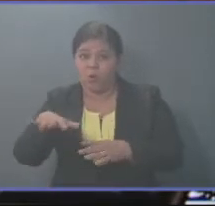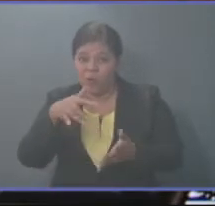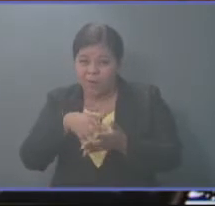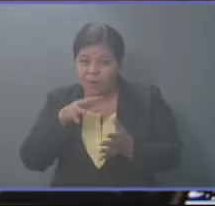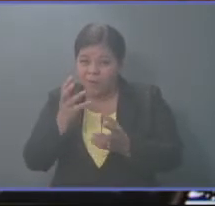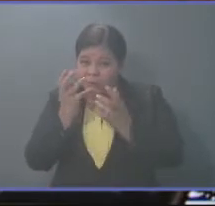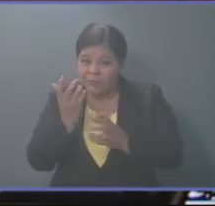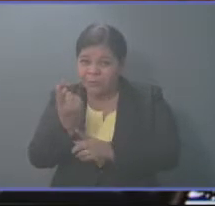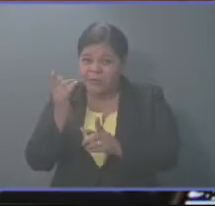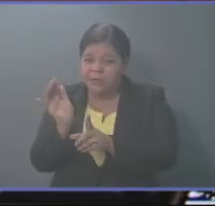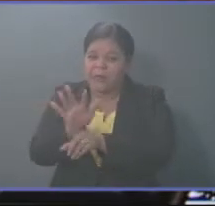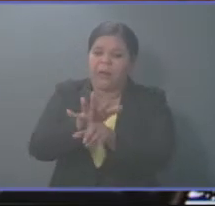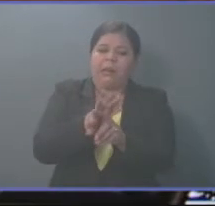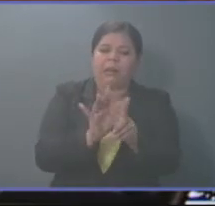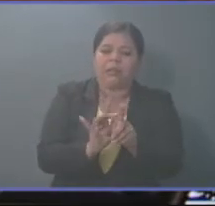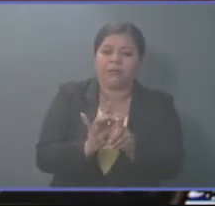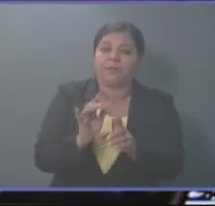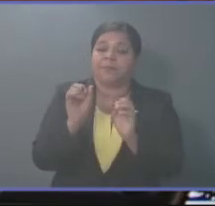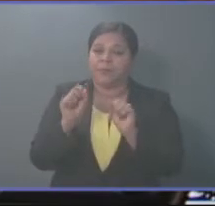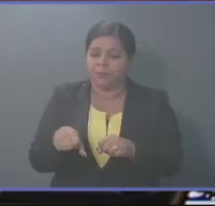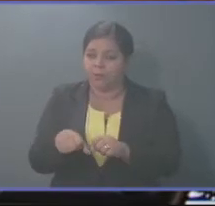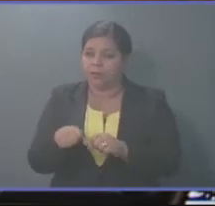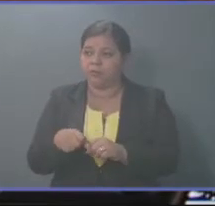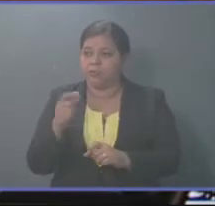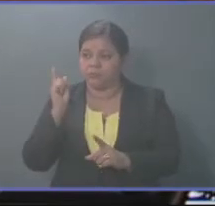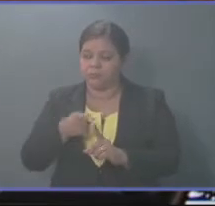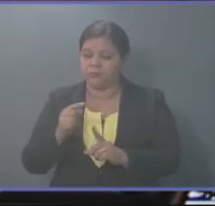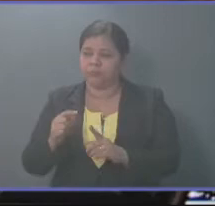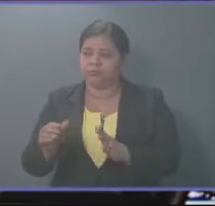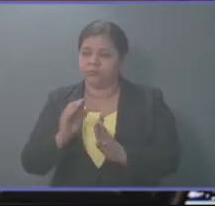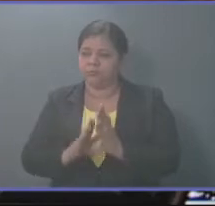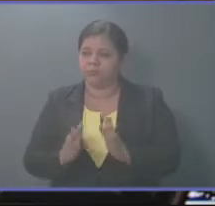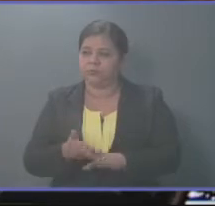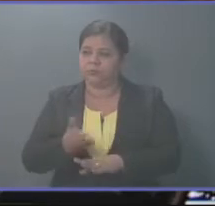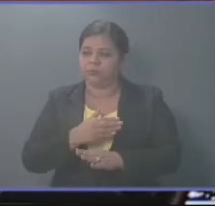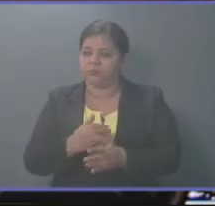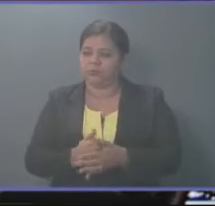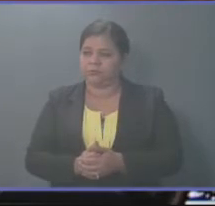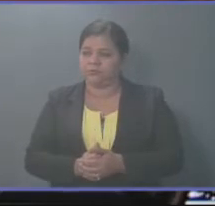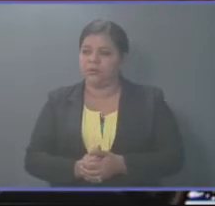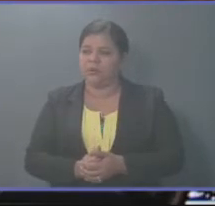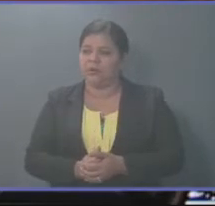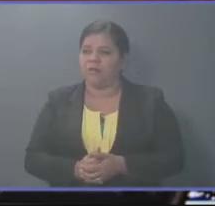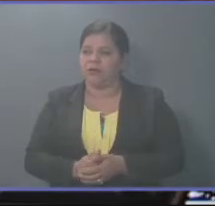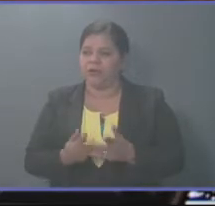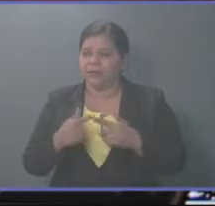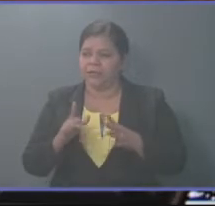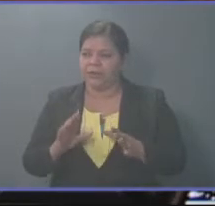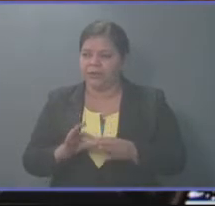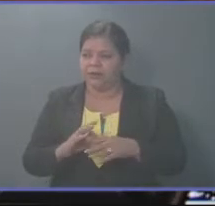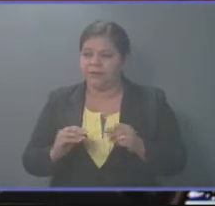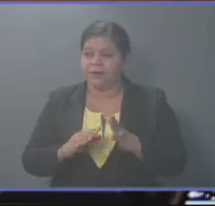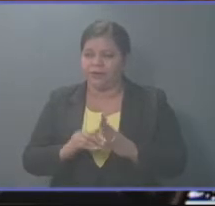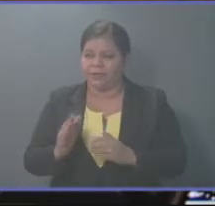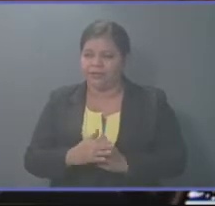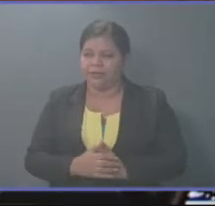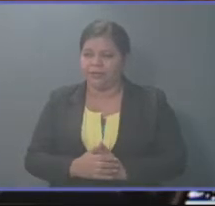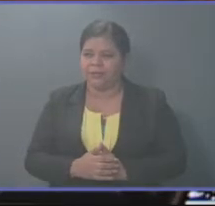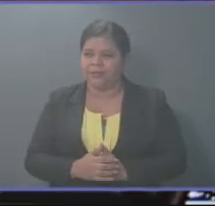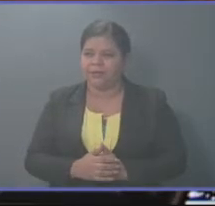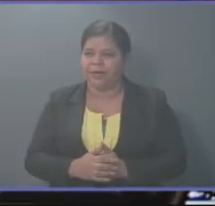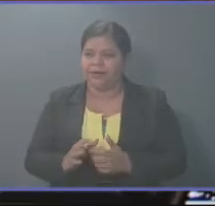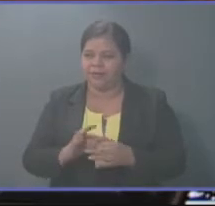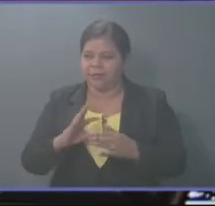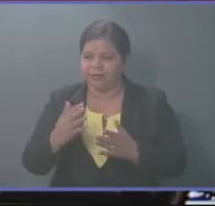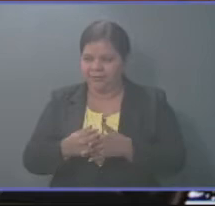o privados, incurrirá en la pena descrita en el inciso anterior. Si la agresión sexual consistiera en acceso